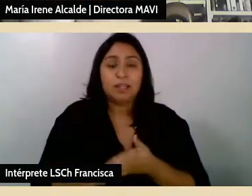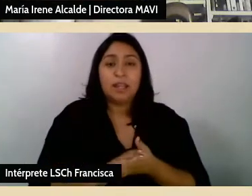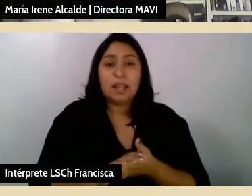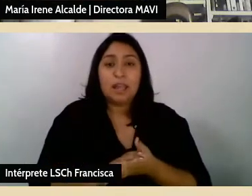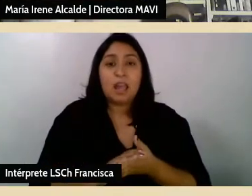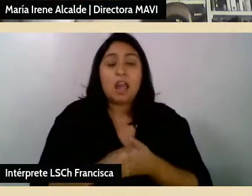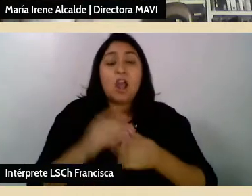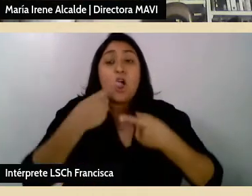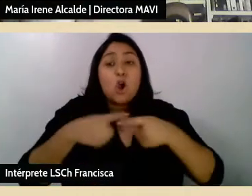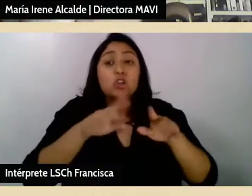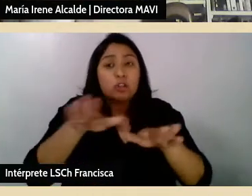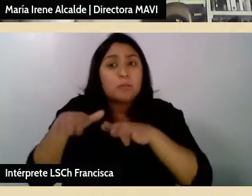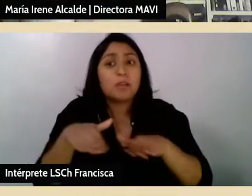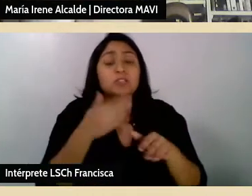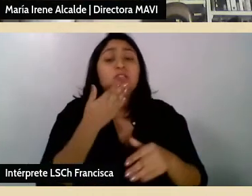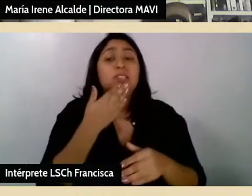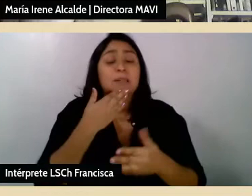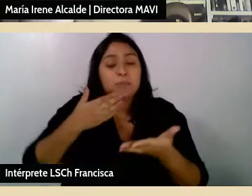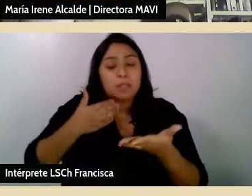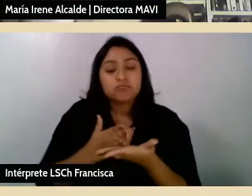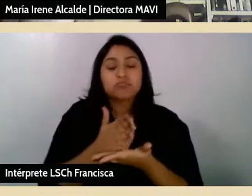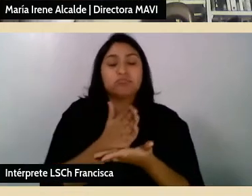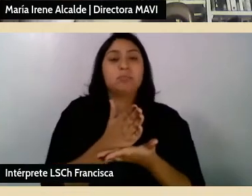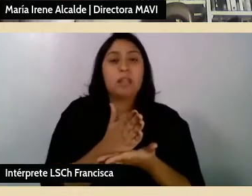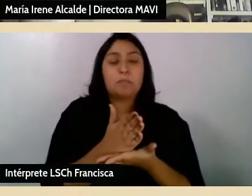otros espacios también empiezan